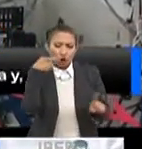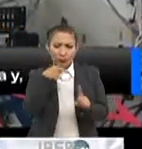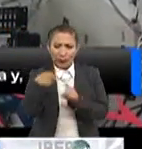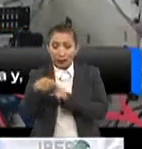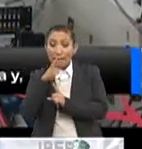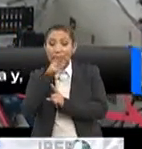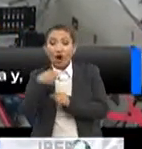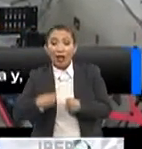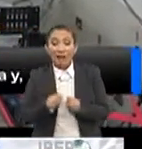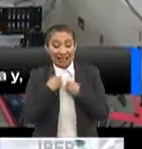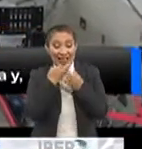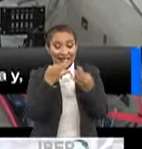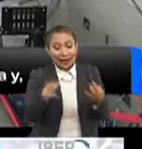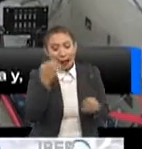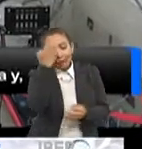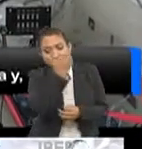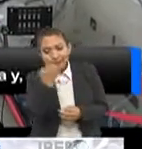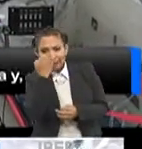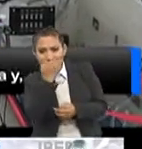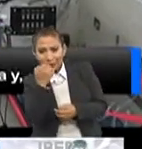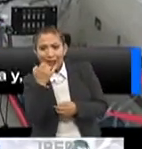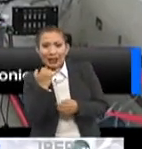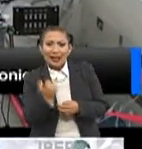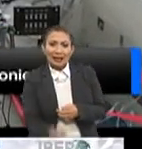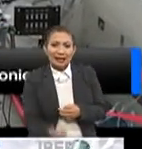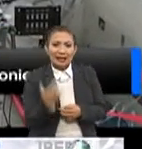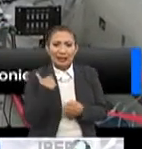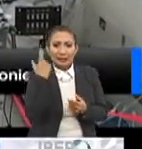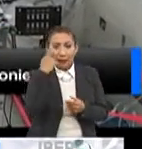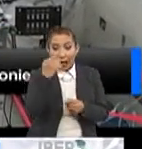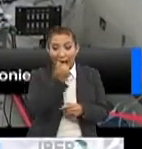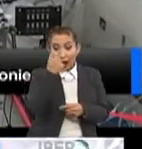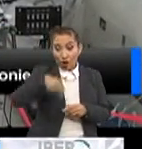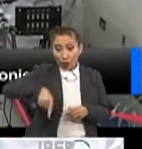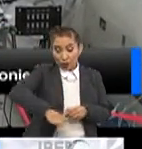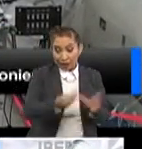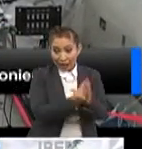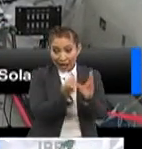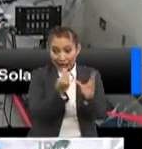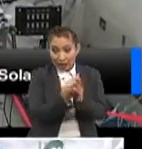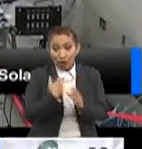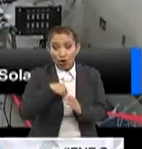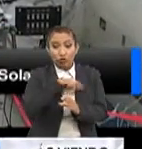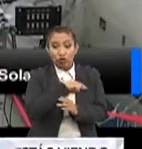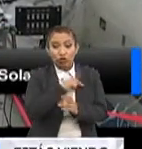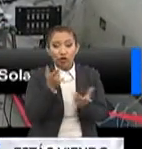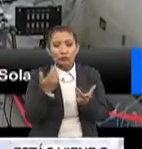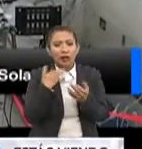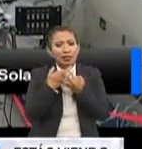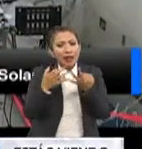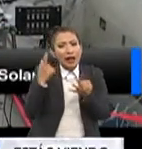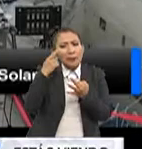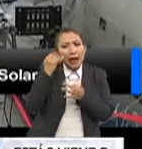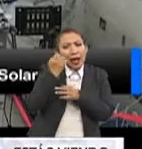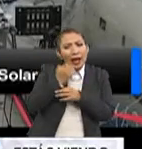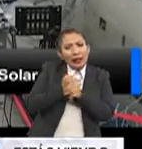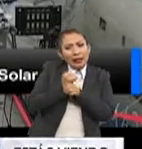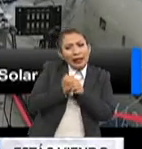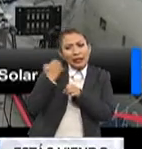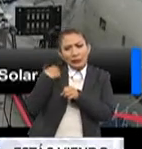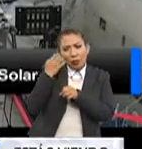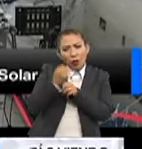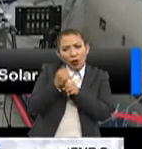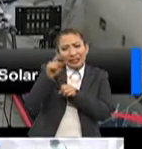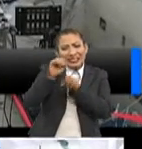to improve life on Earth, and for students sitting in classrooms, we're laying the groundwork for your exploration of